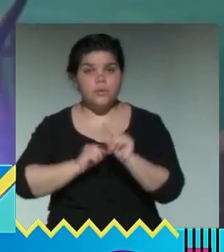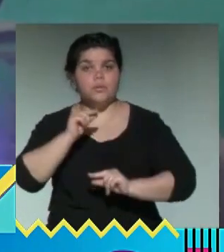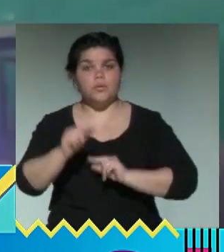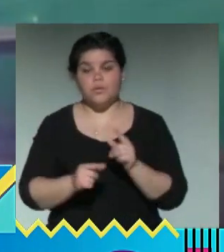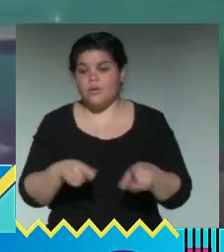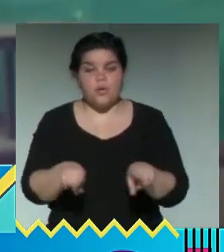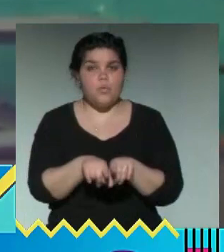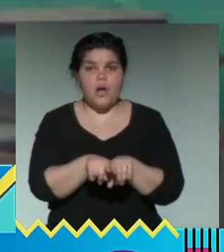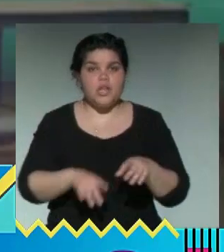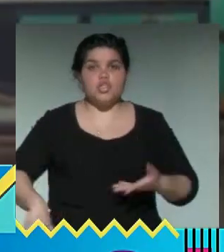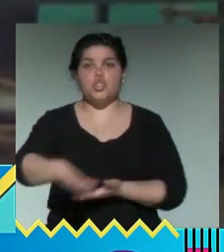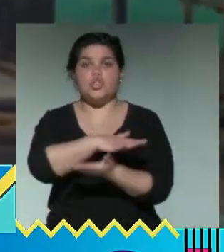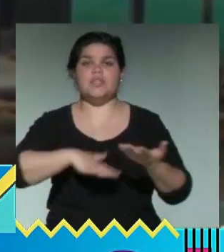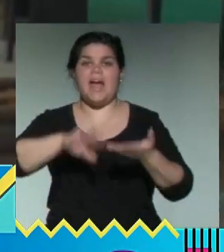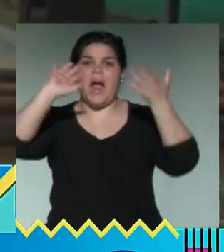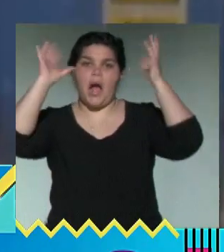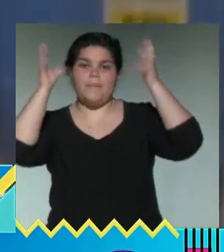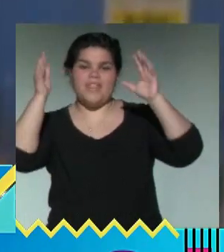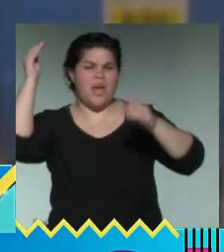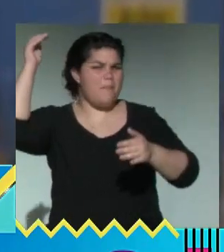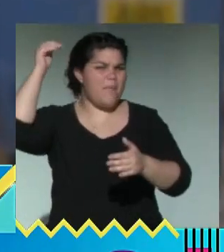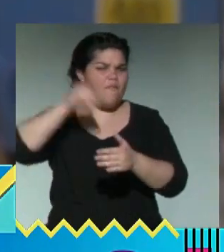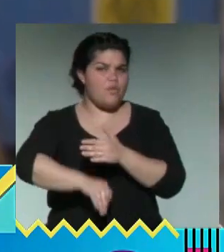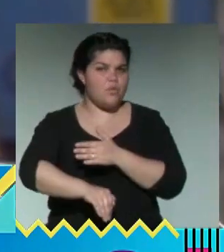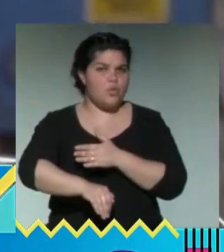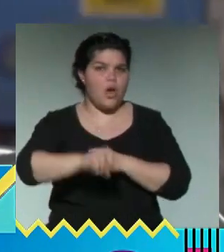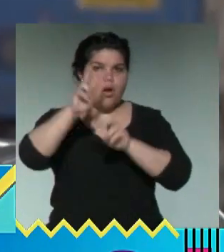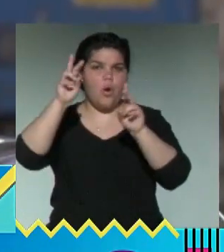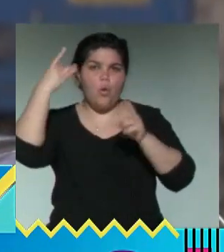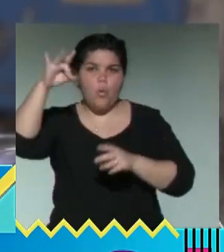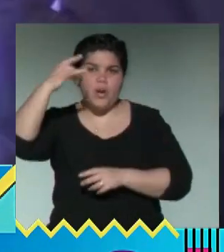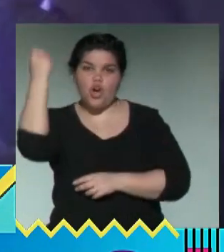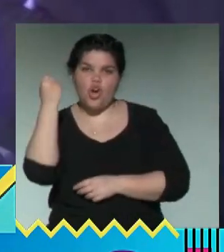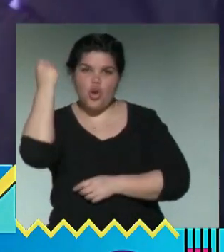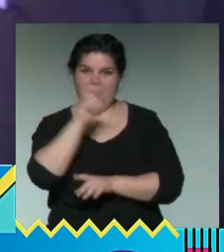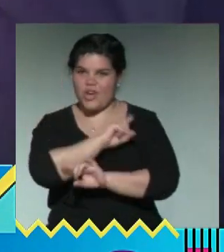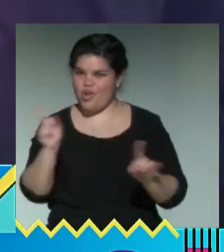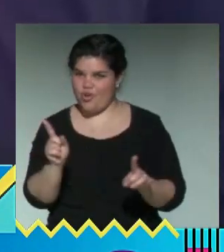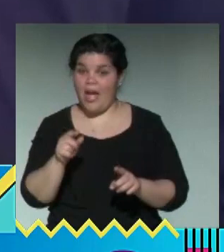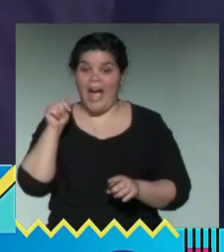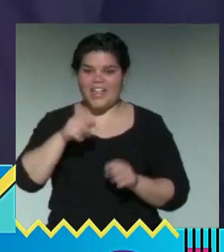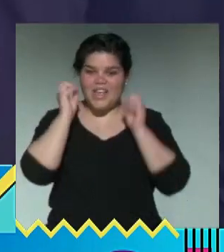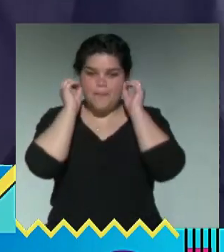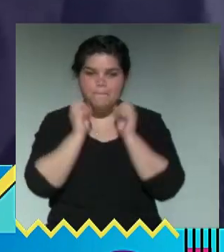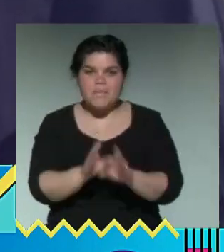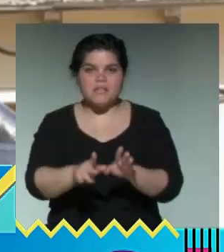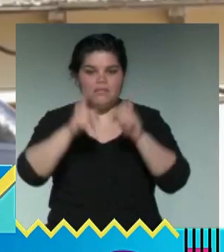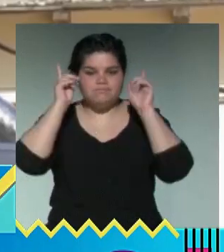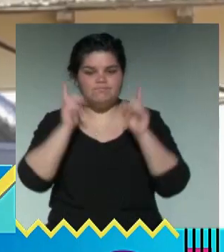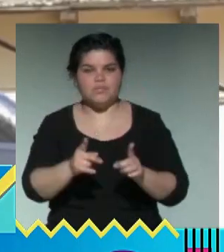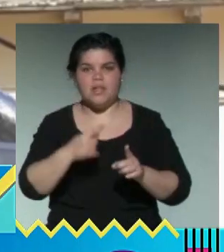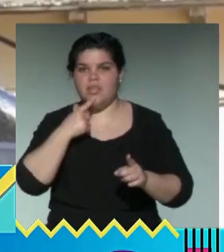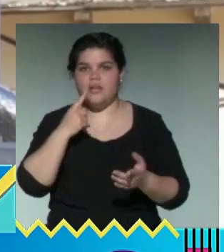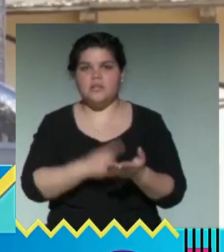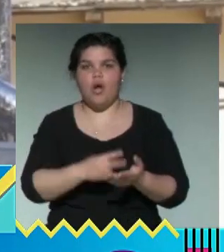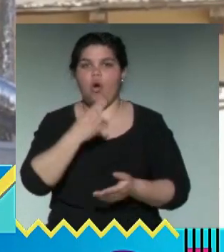aspecto social y ambiental mucho más profundo que el meramente económico. Con lo cual esos fueron los disparadores que desarrollaron la empresa hace 11